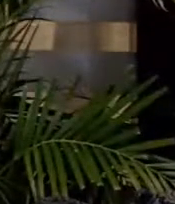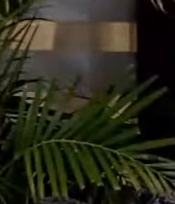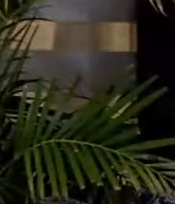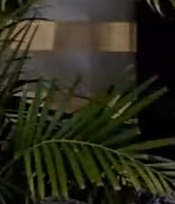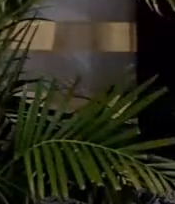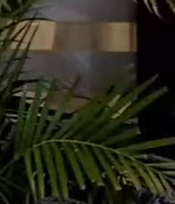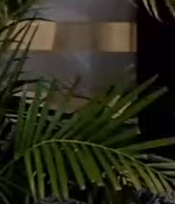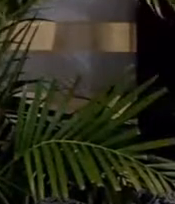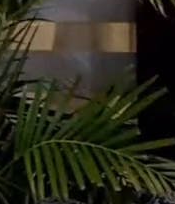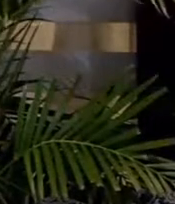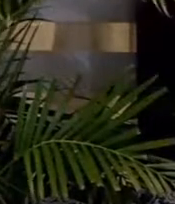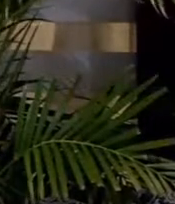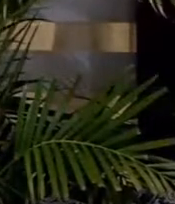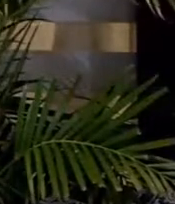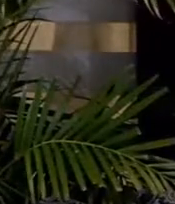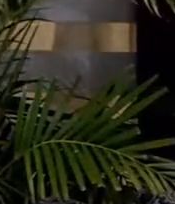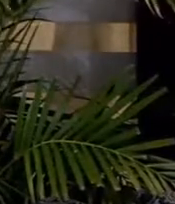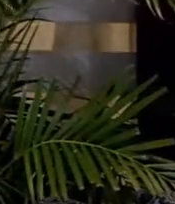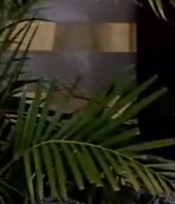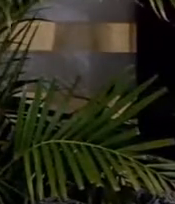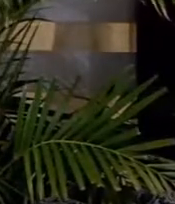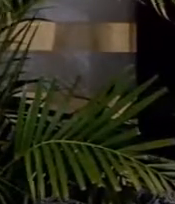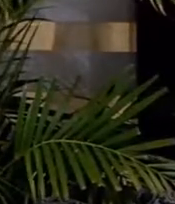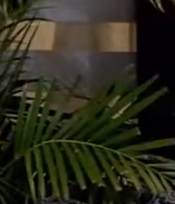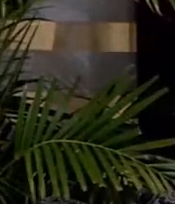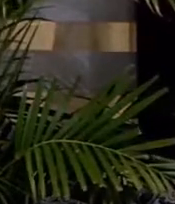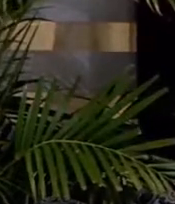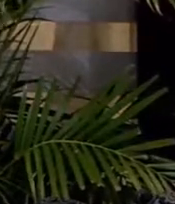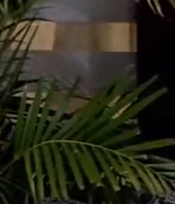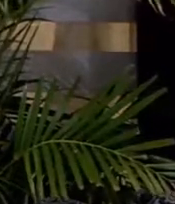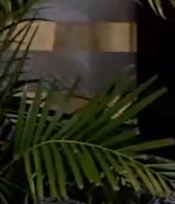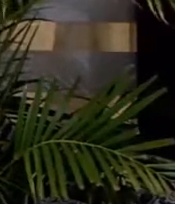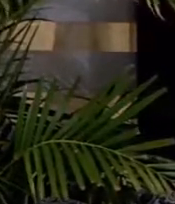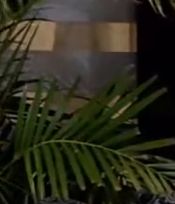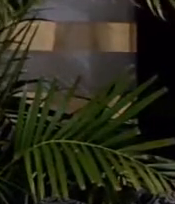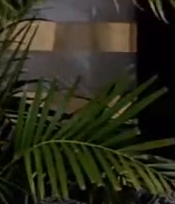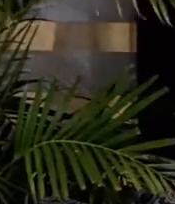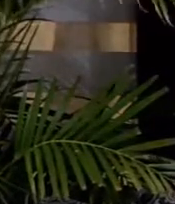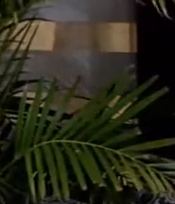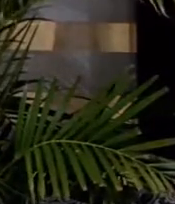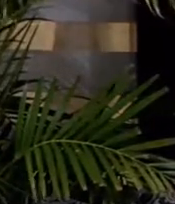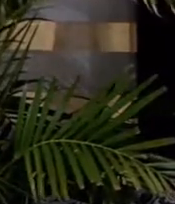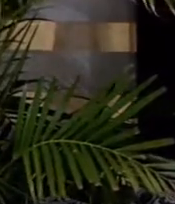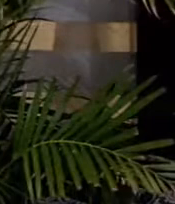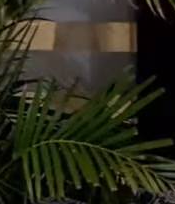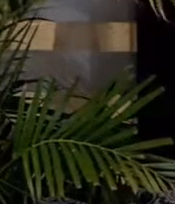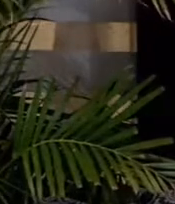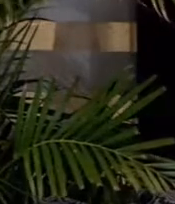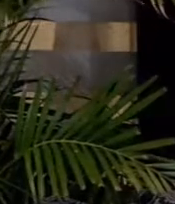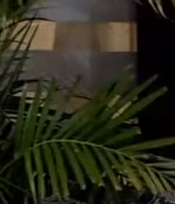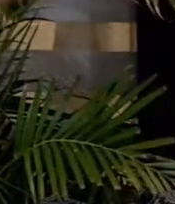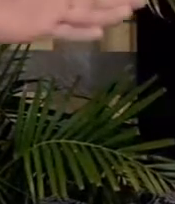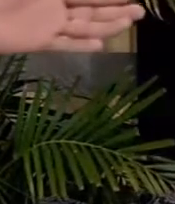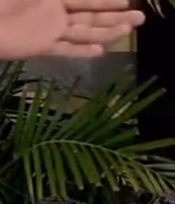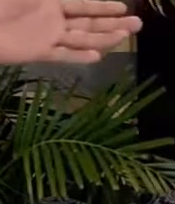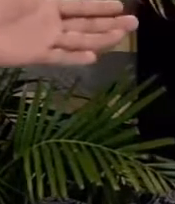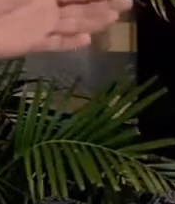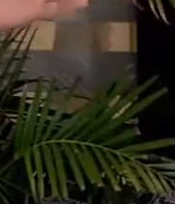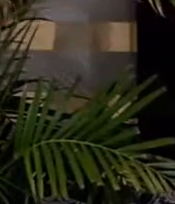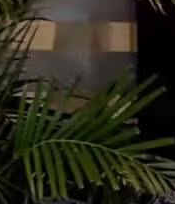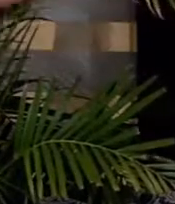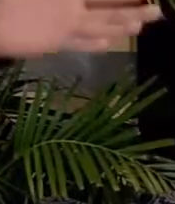¿Qué tal? Muy buenas noches, ¿cómo están? Me da muchísimo gusto estar con ustedes. Y Hachkimak Ibol y Antaltahueteresh.